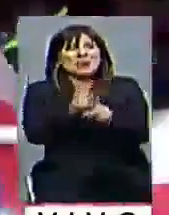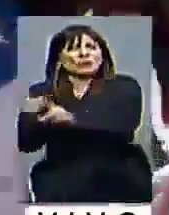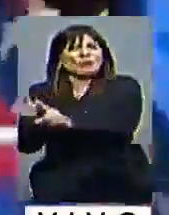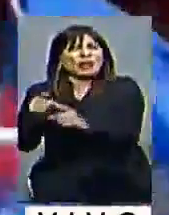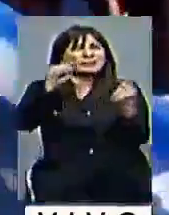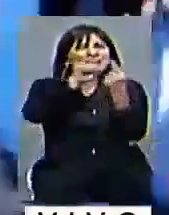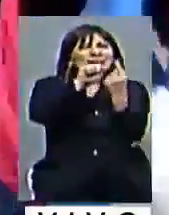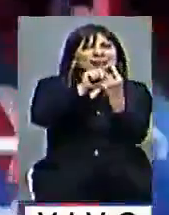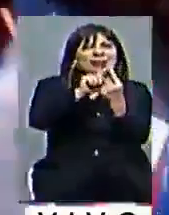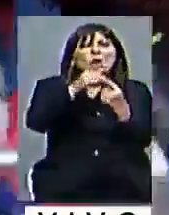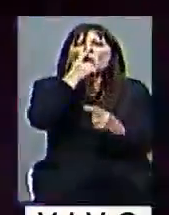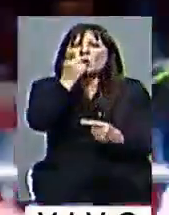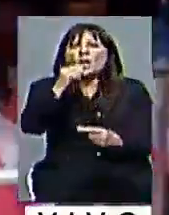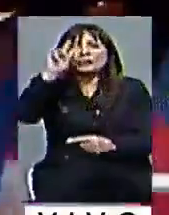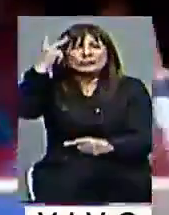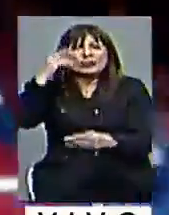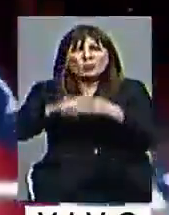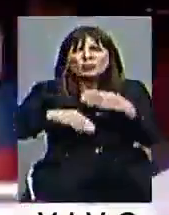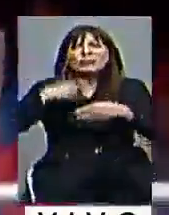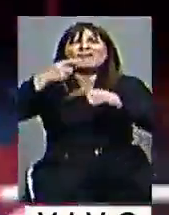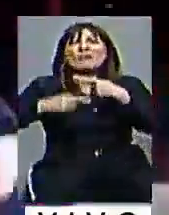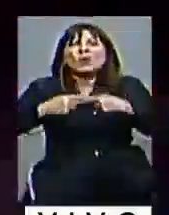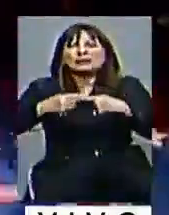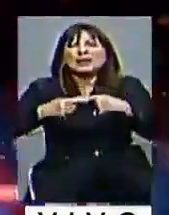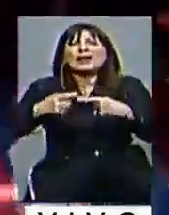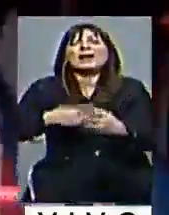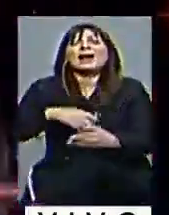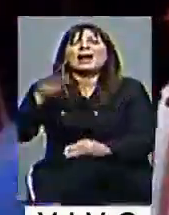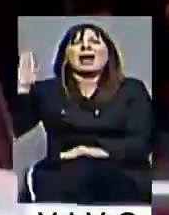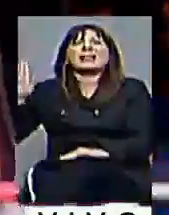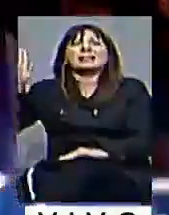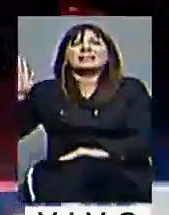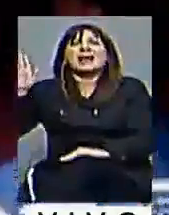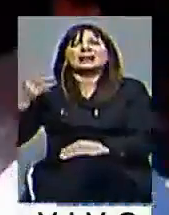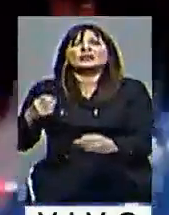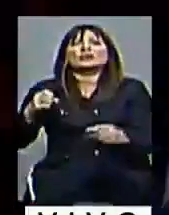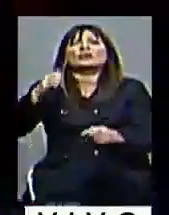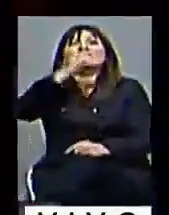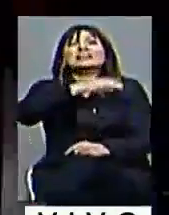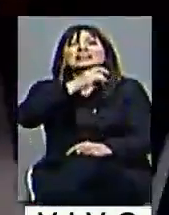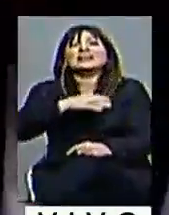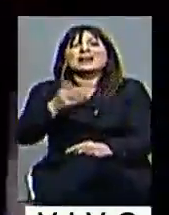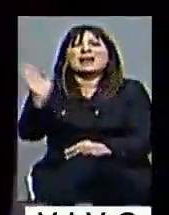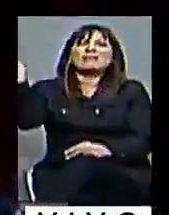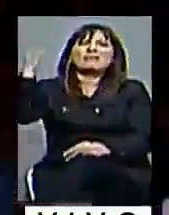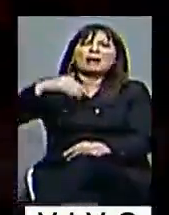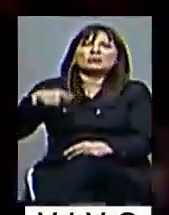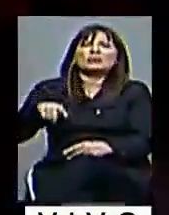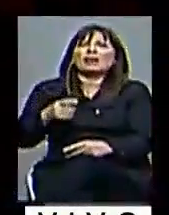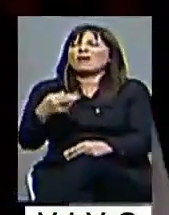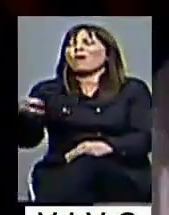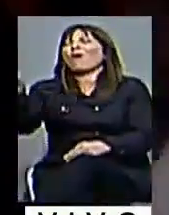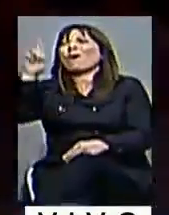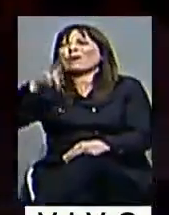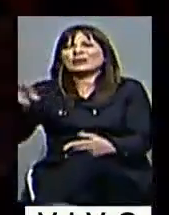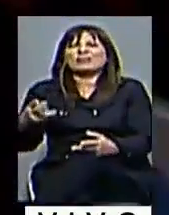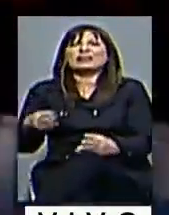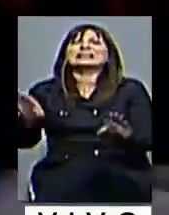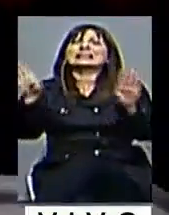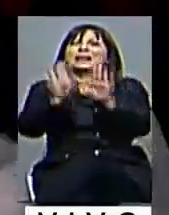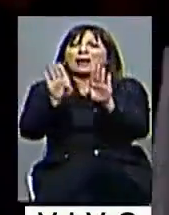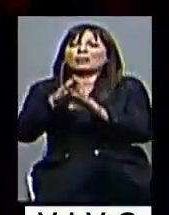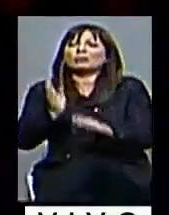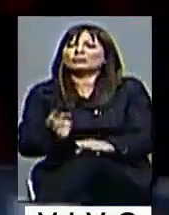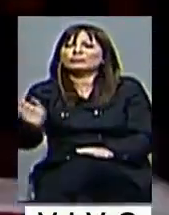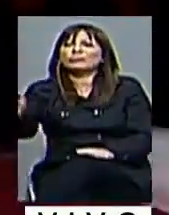porque luego de la segunda vuelta el candidato de Chile Vamos se transformó de nuevo en presidente electo, cerrando la continuidad del gobierno de la nueva mayoría y